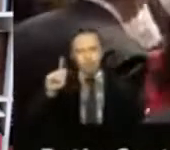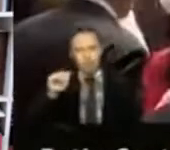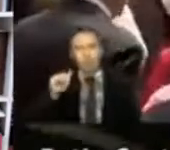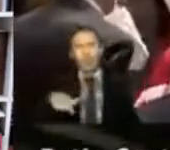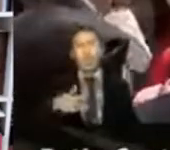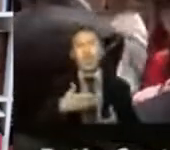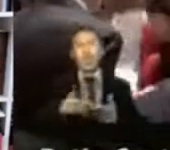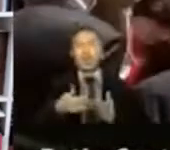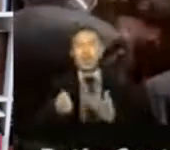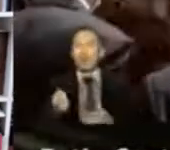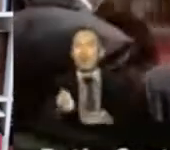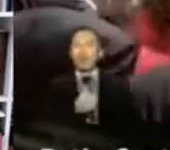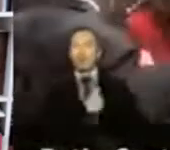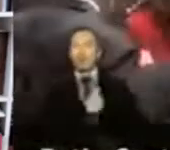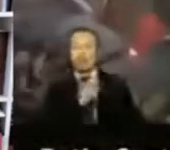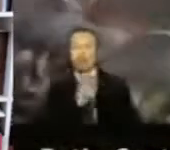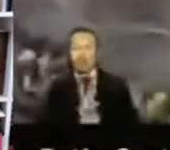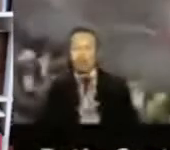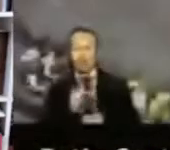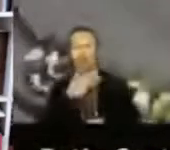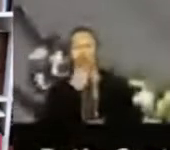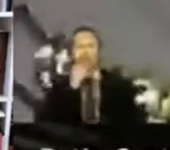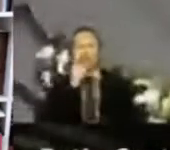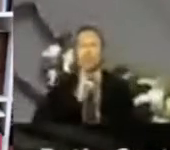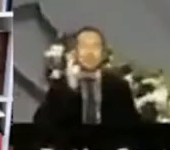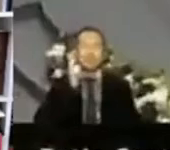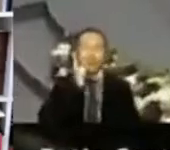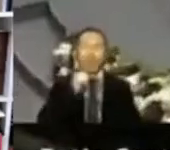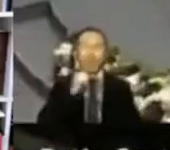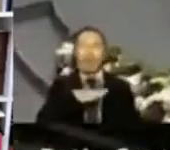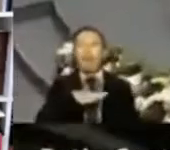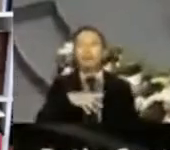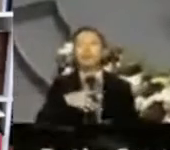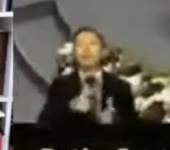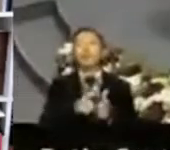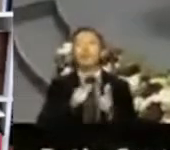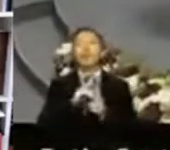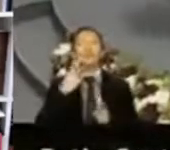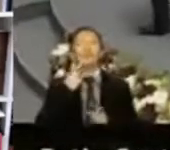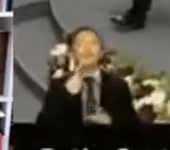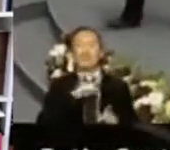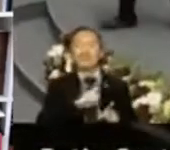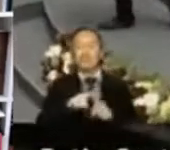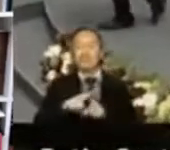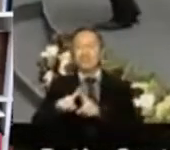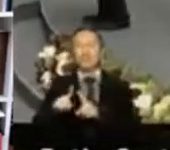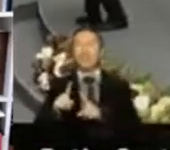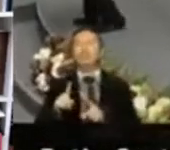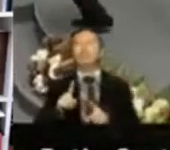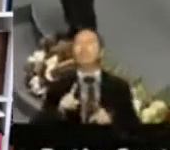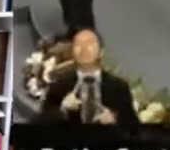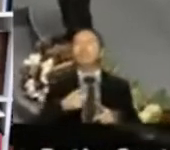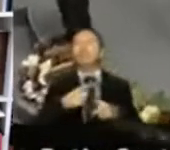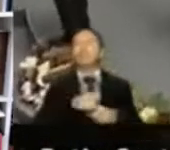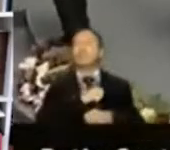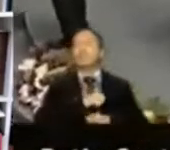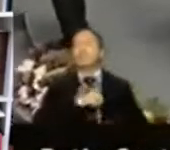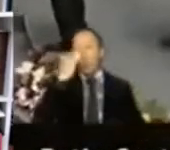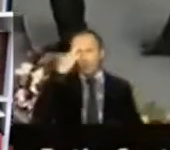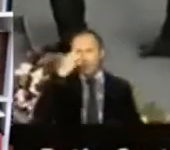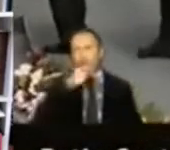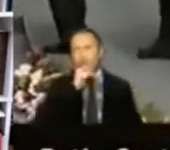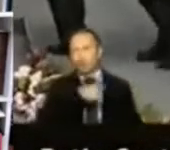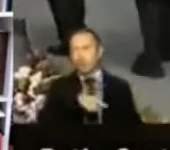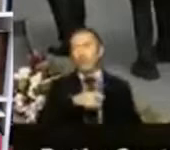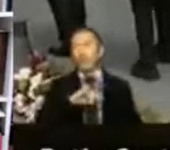son unos contratos de veras increíbles, ¿no? Contratos que establecen, por ejemplo, que a pesar de que,